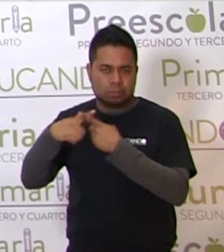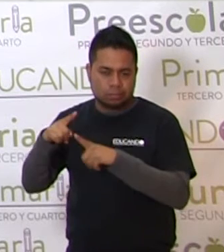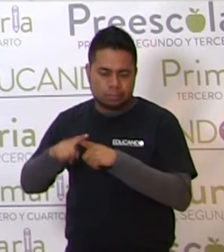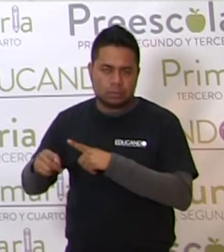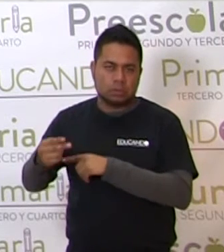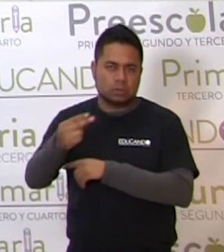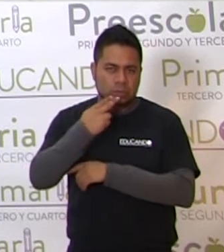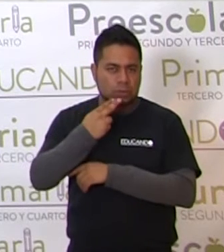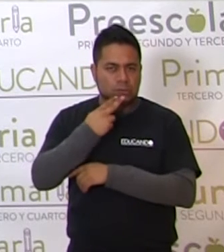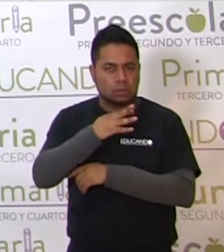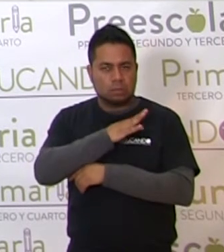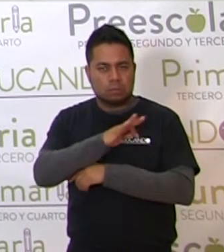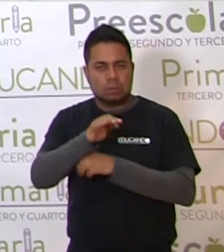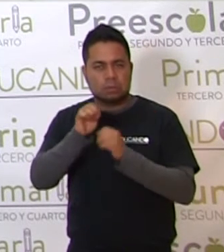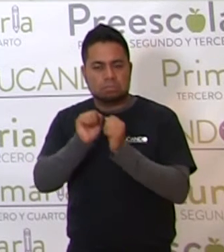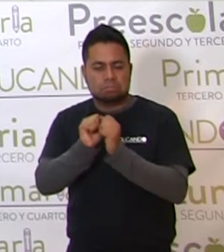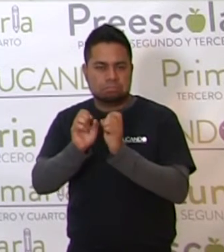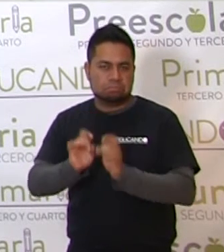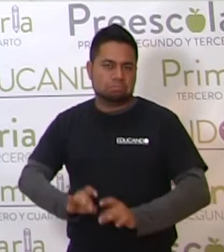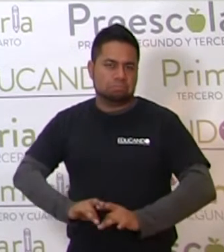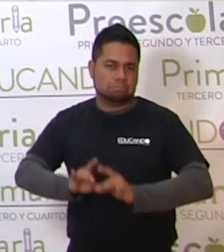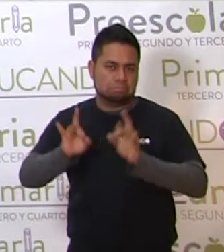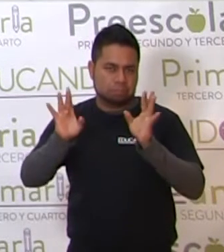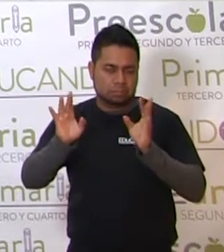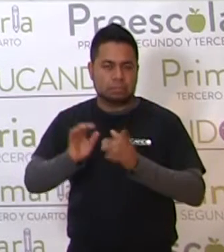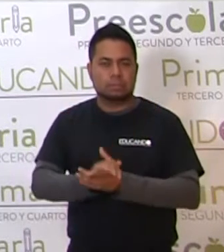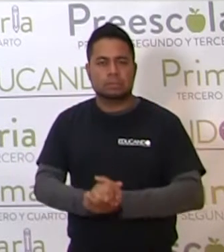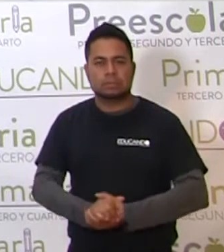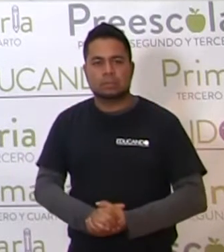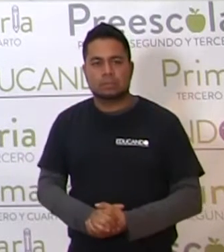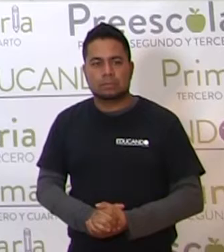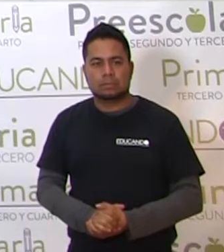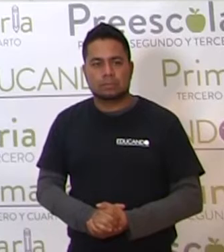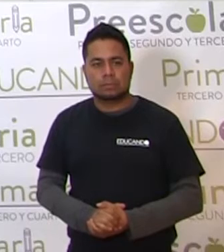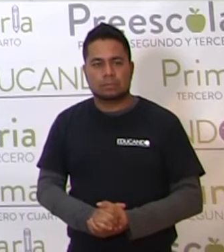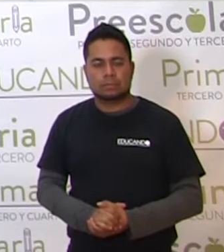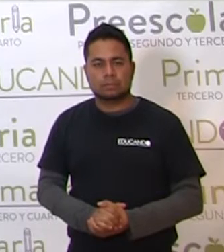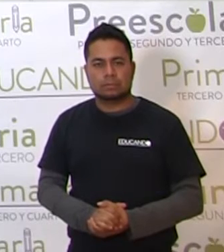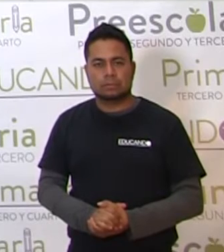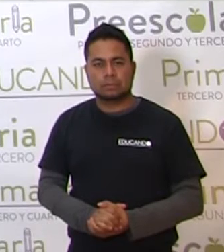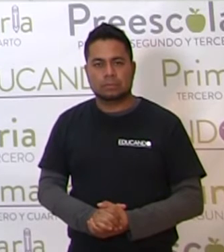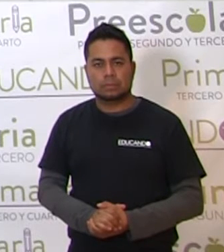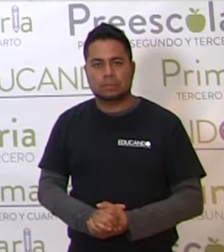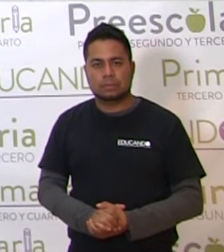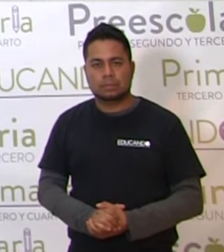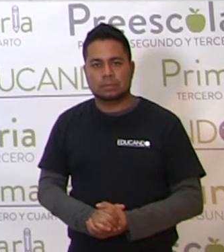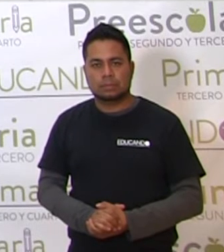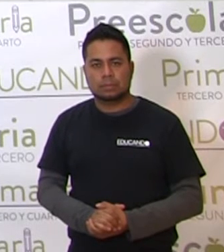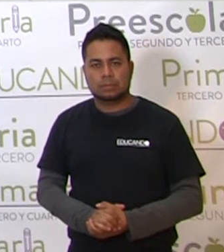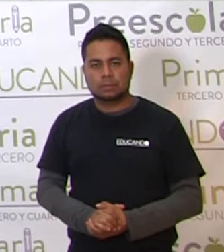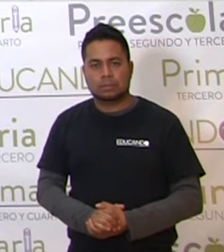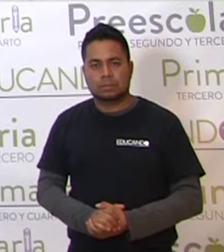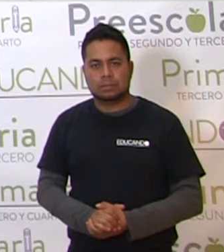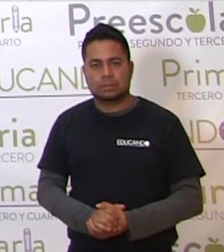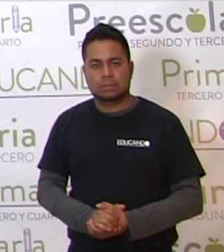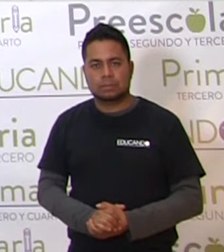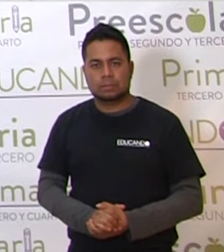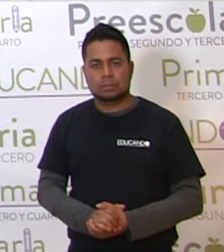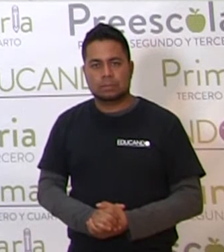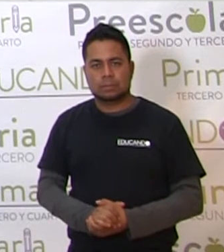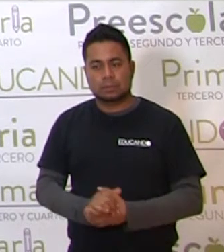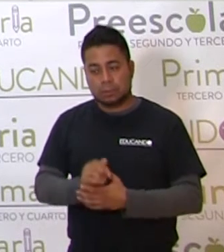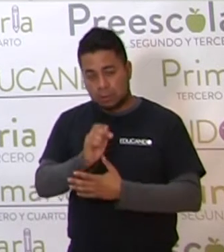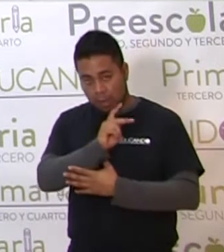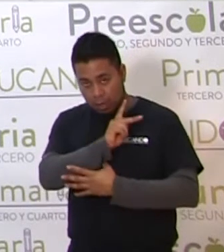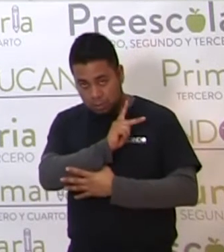utilizarlos en un momento adecuado que sea necesario todas ellas bien todas